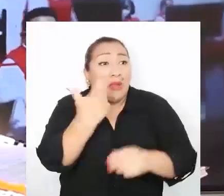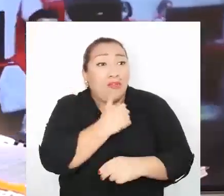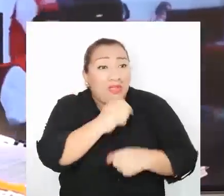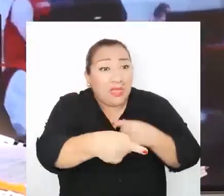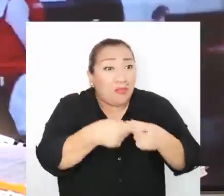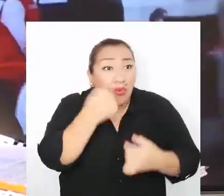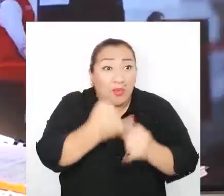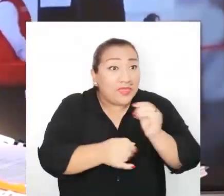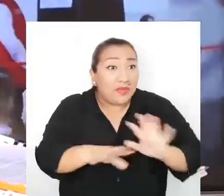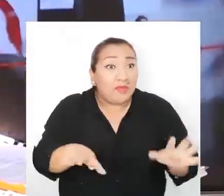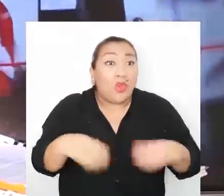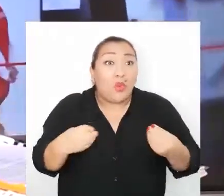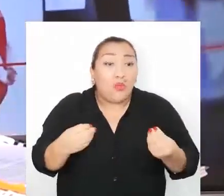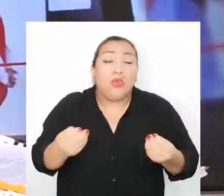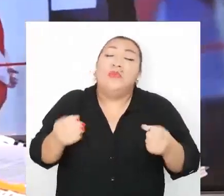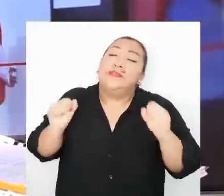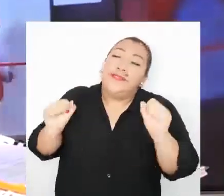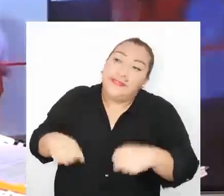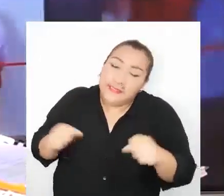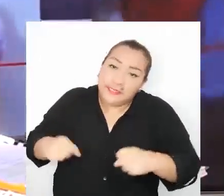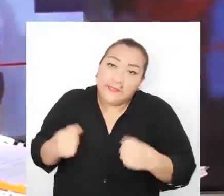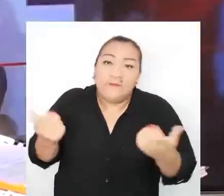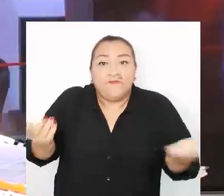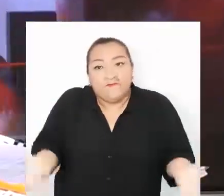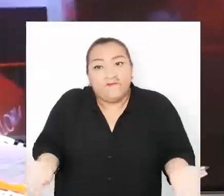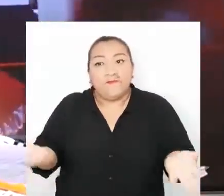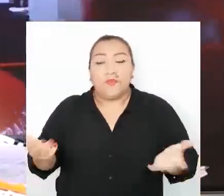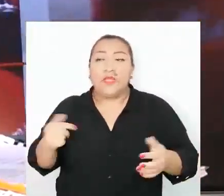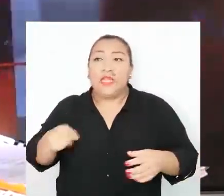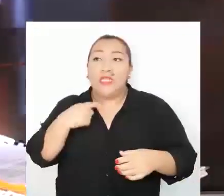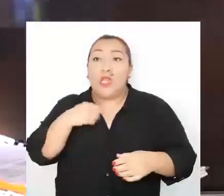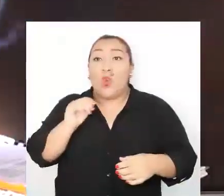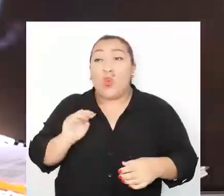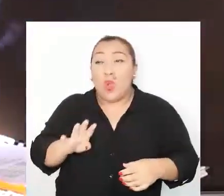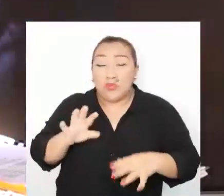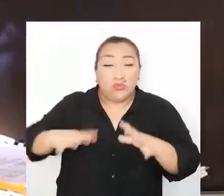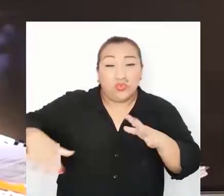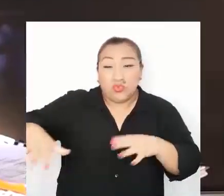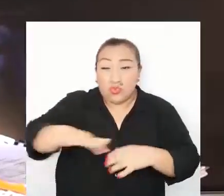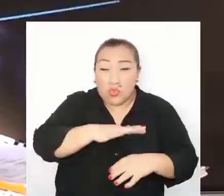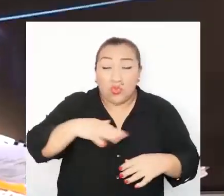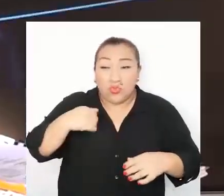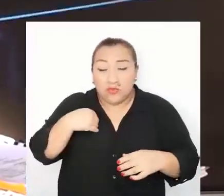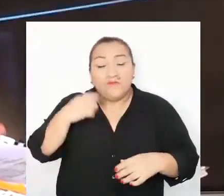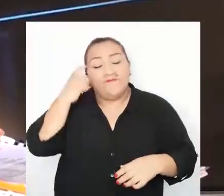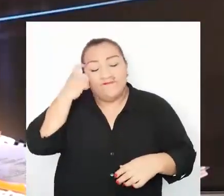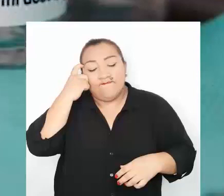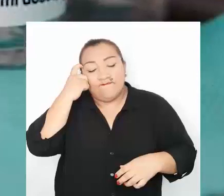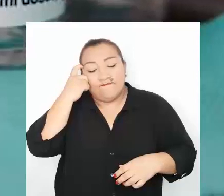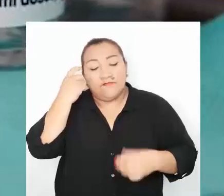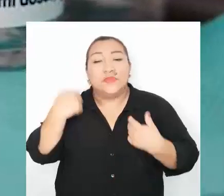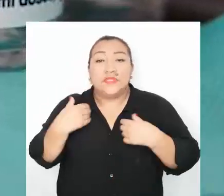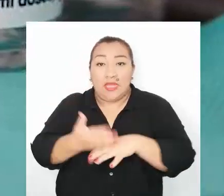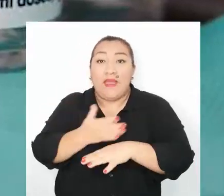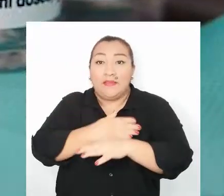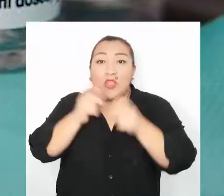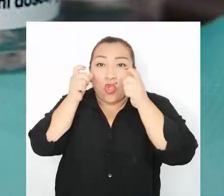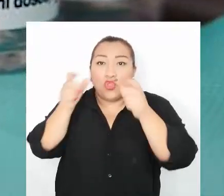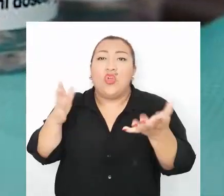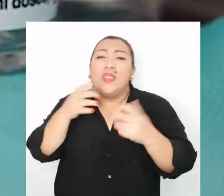marco de este control concurrente que contiene 4 hitos, nosotros efectivamente hemos hecho un control en diciembre, un primer